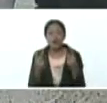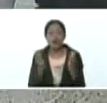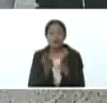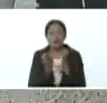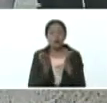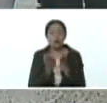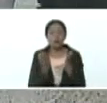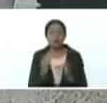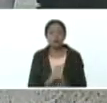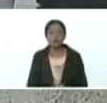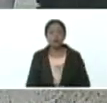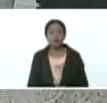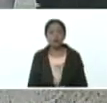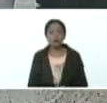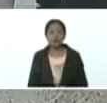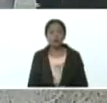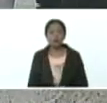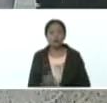Quiero